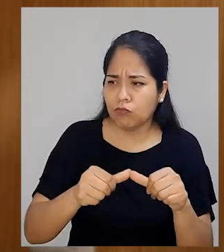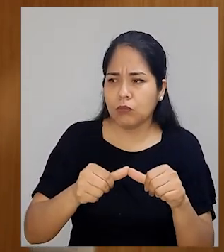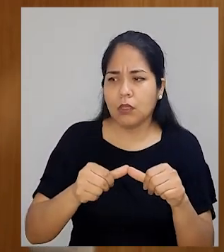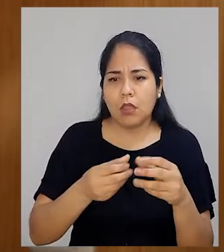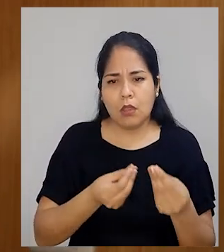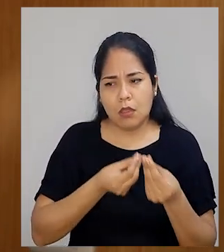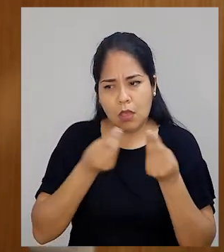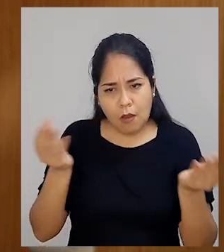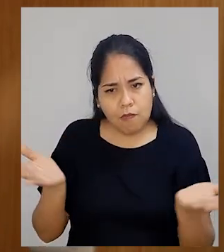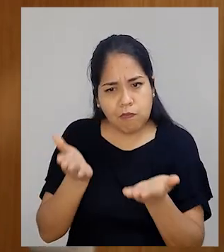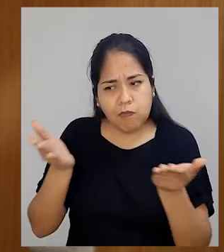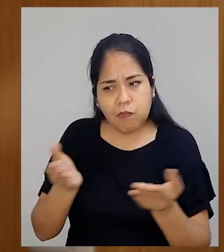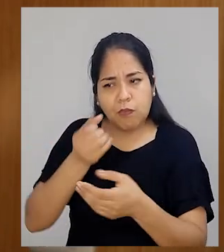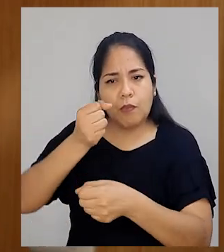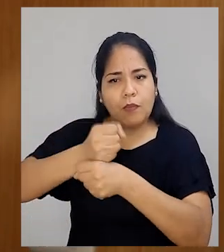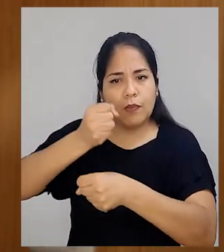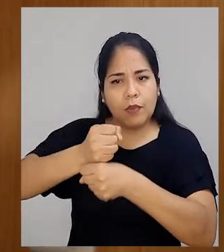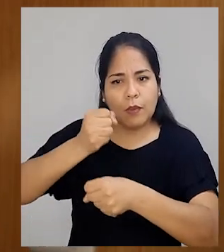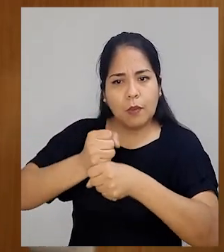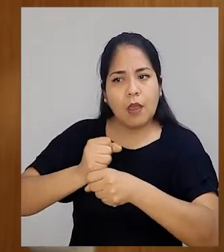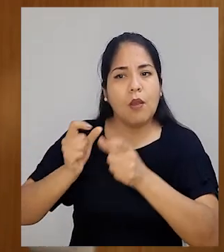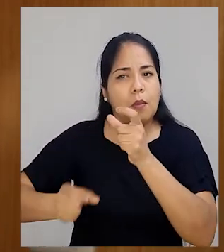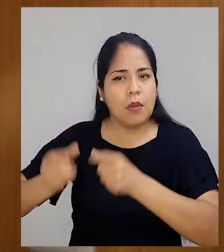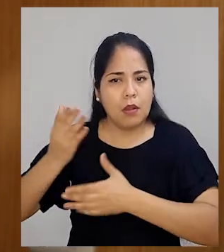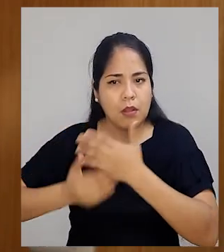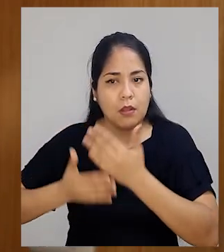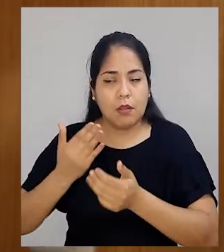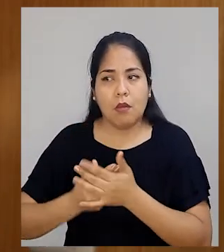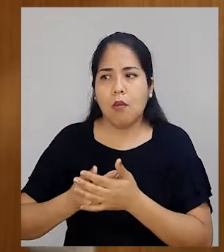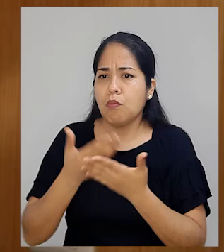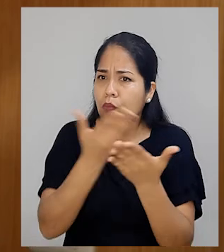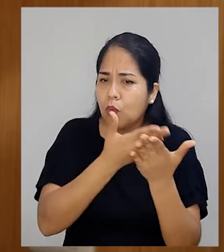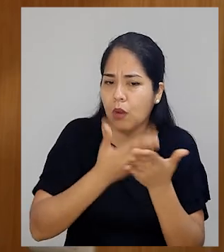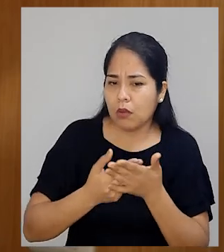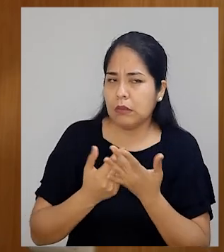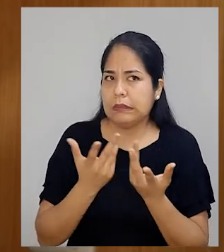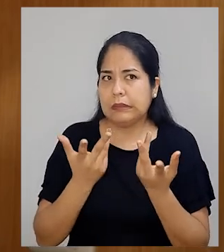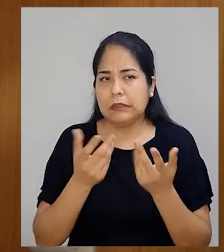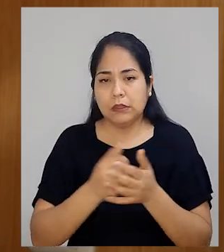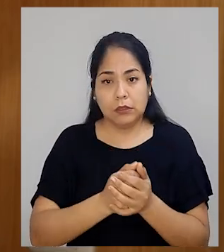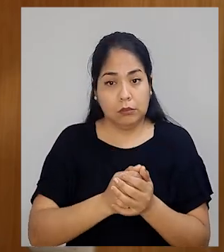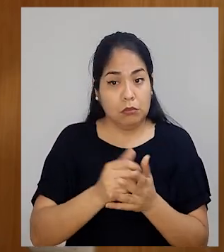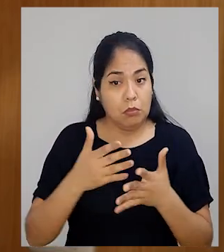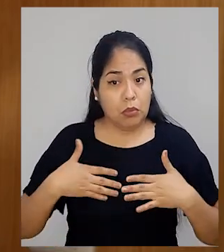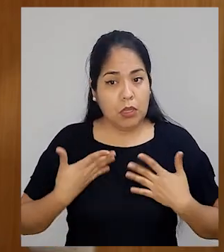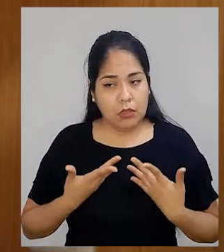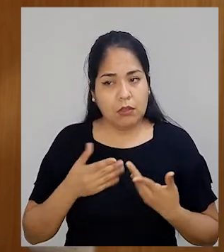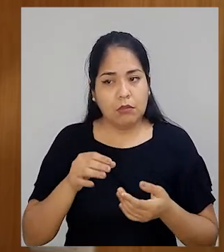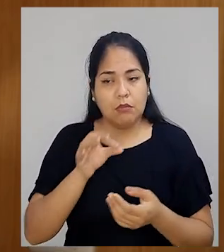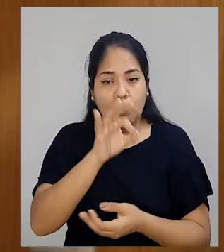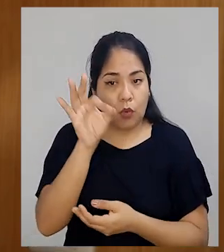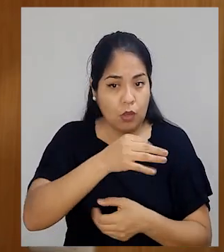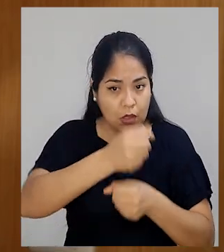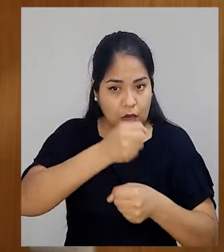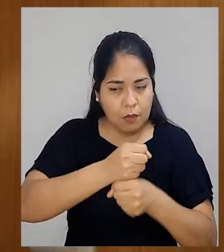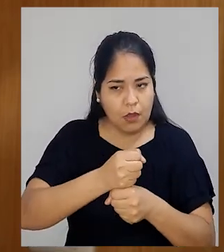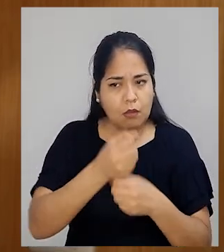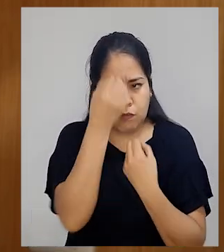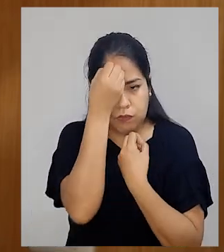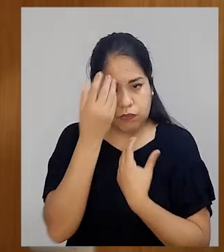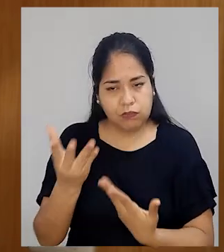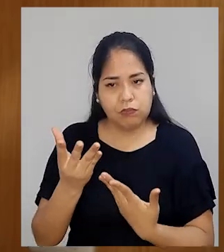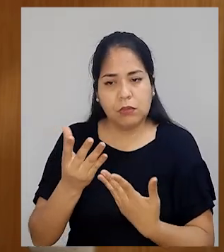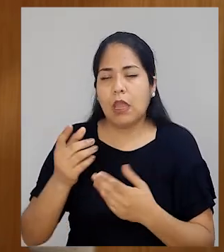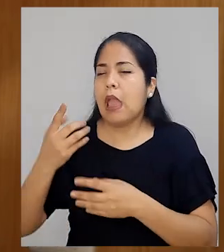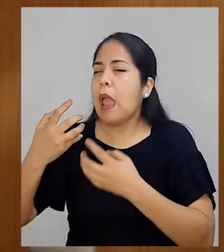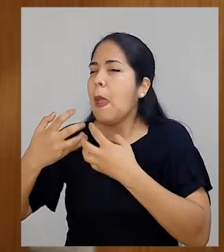que continúen fortaleciendo la empleabilidad de las personas con discapacidad, verifiquen si están en la obligación de cumplir con la cuota y cúmplanla.